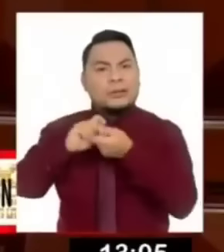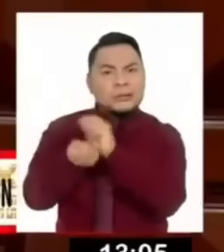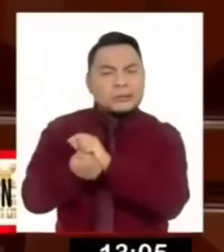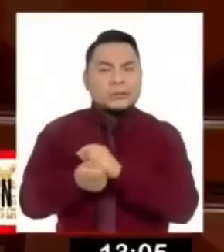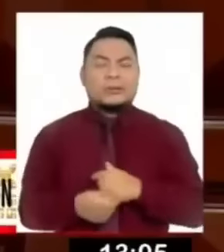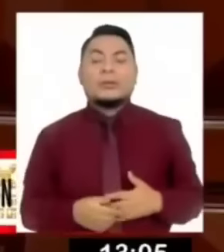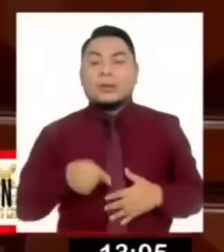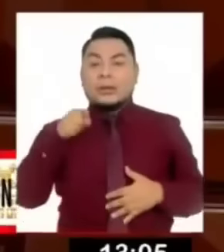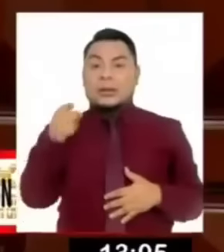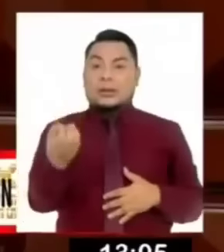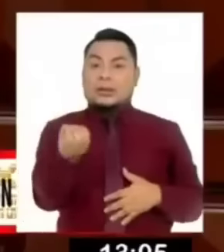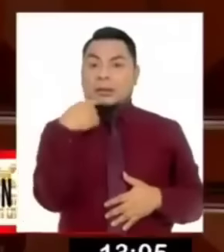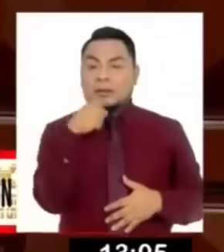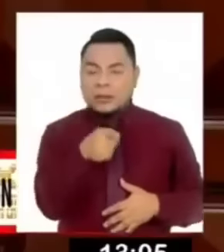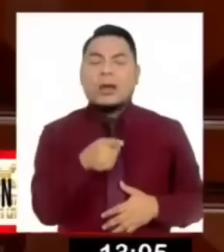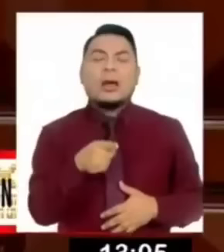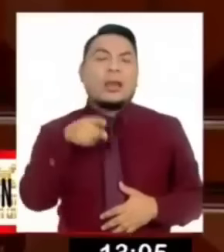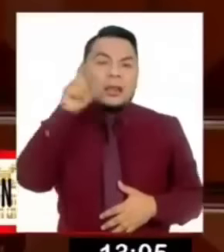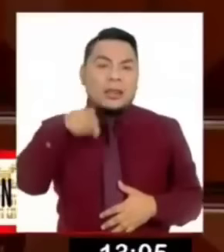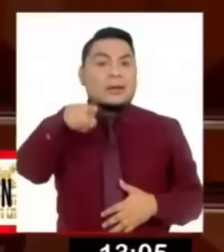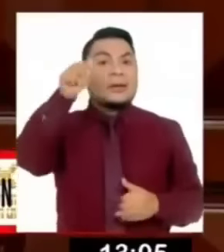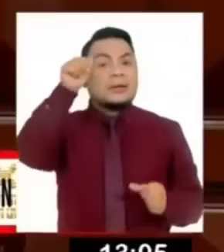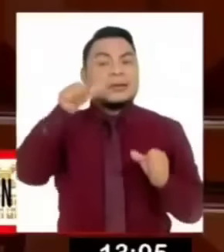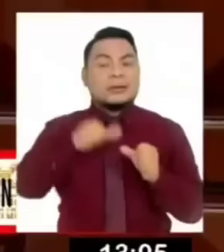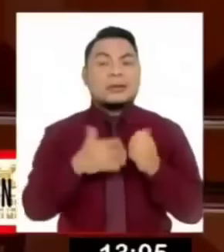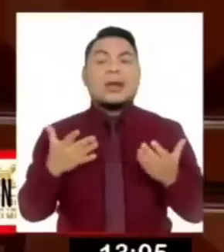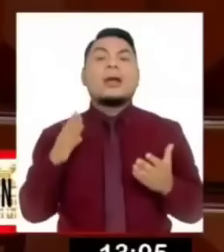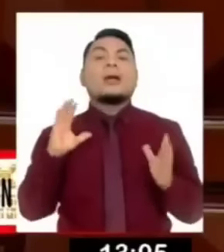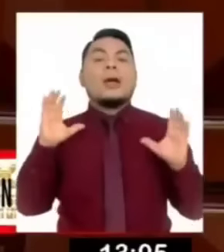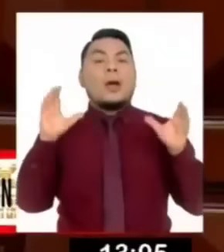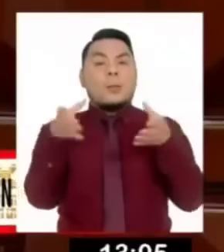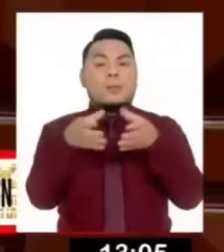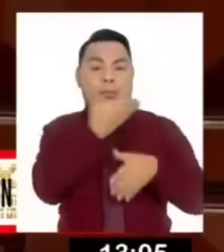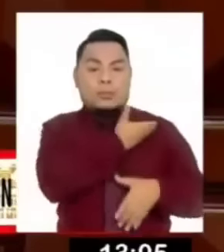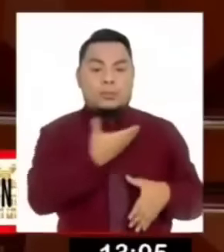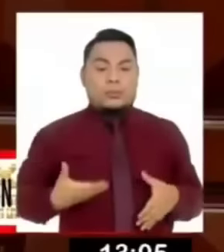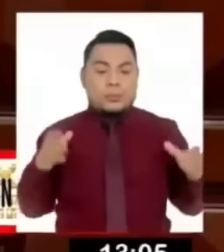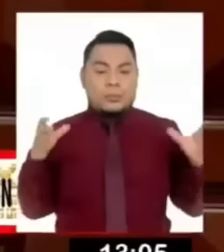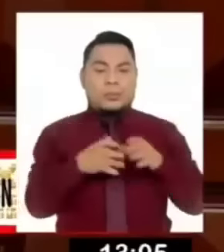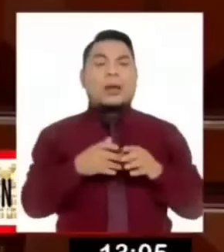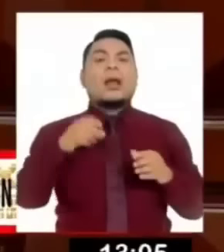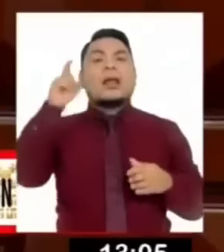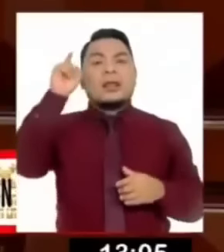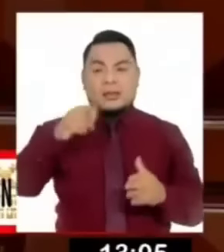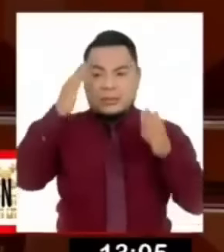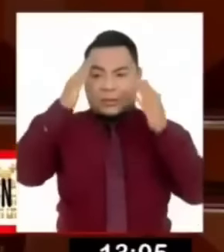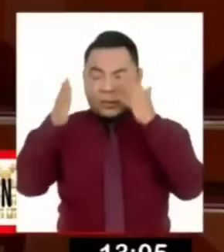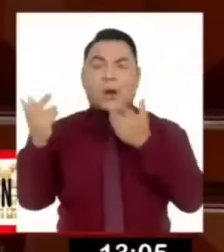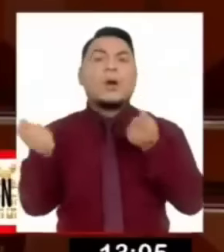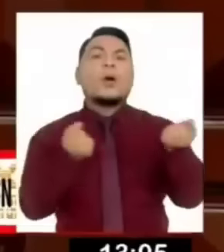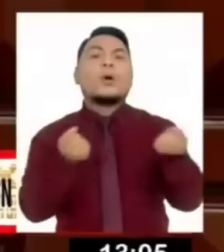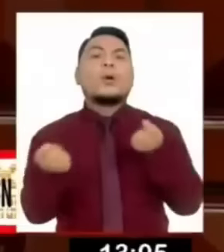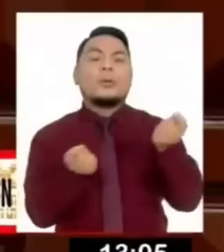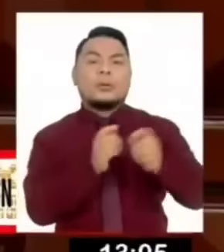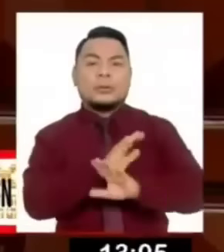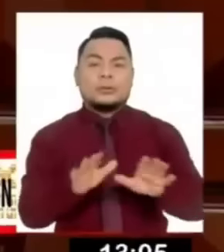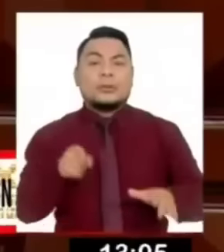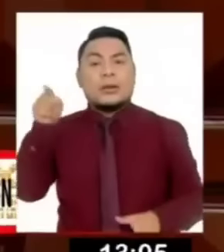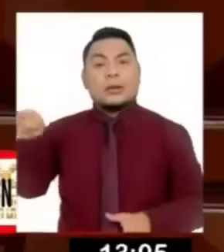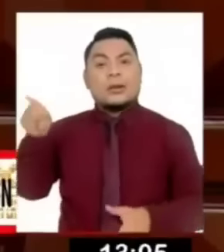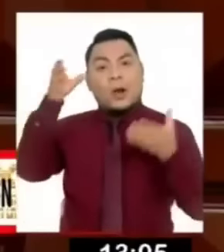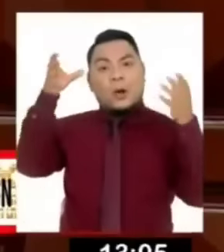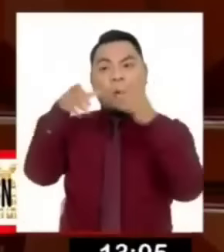hacen esta objeción deberían recordar que el Poder Ejecutivo debe concentrarse en gobernar y el